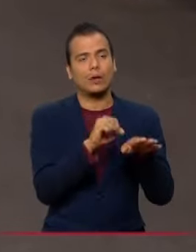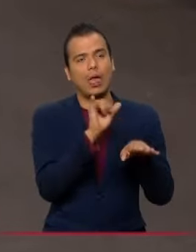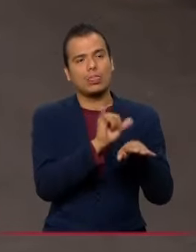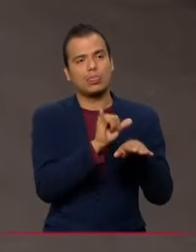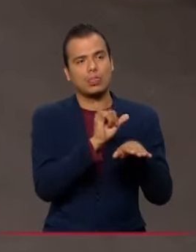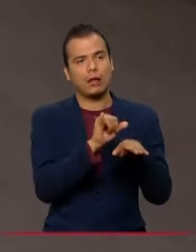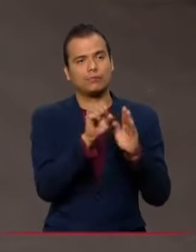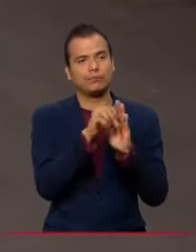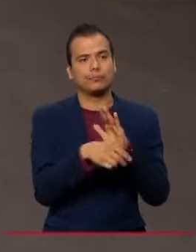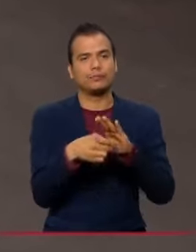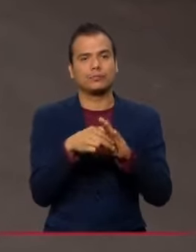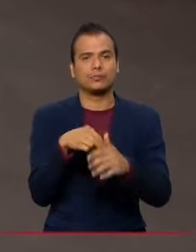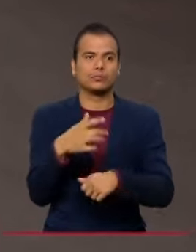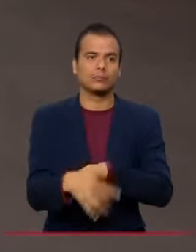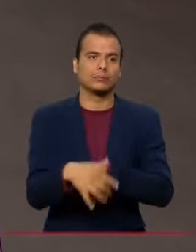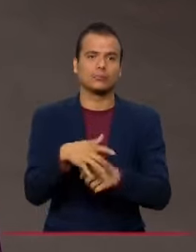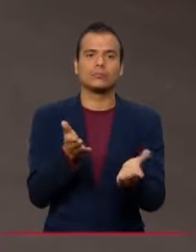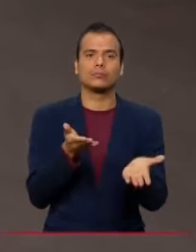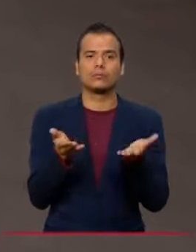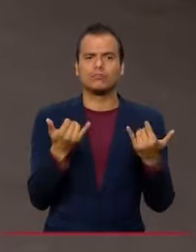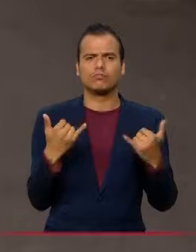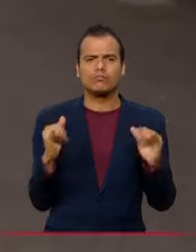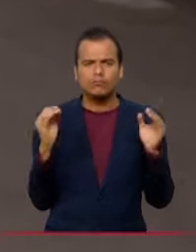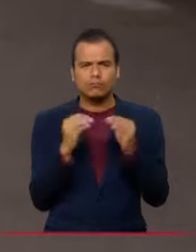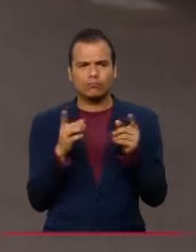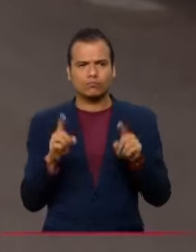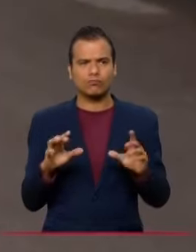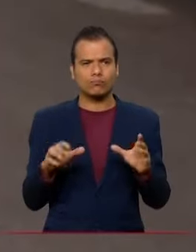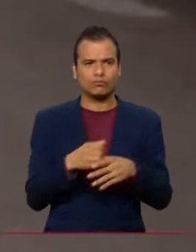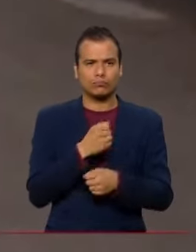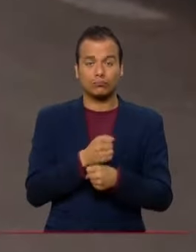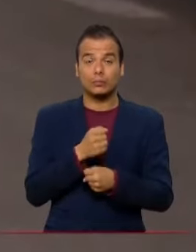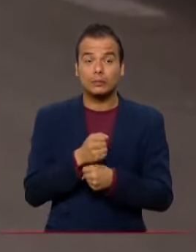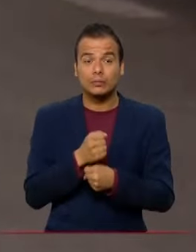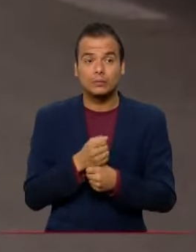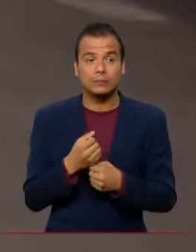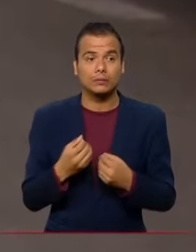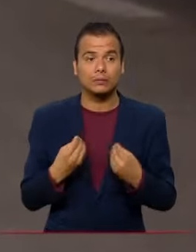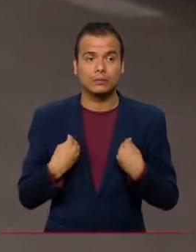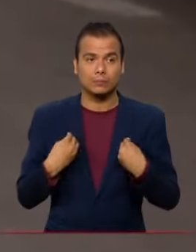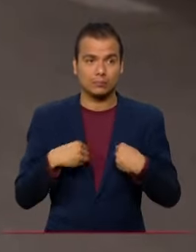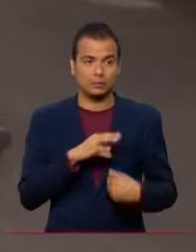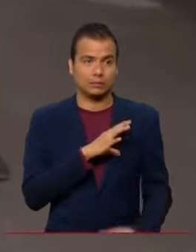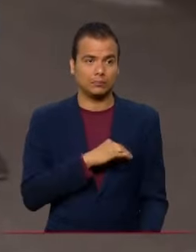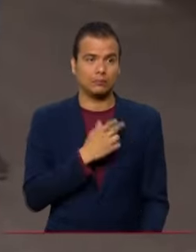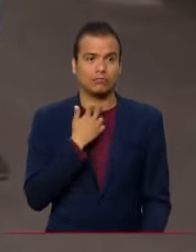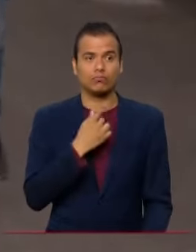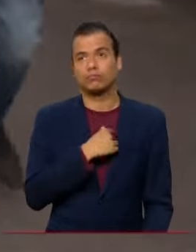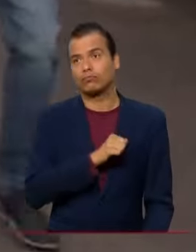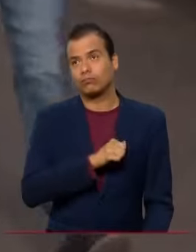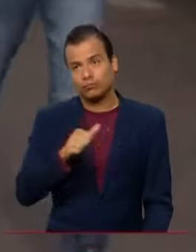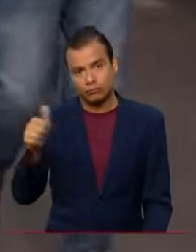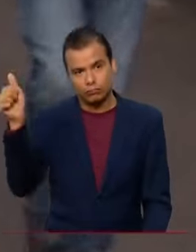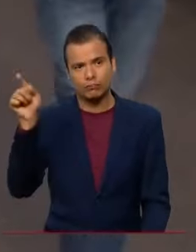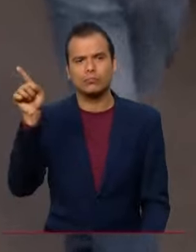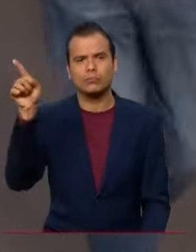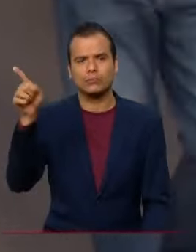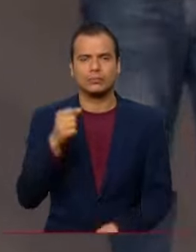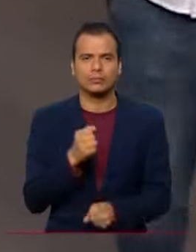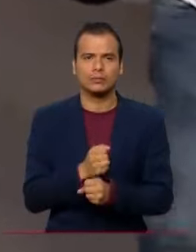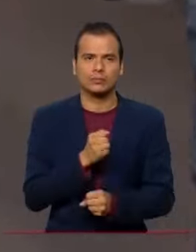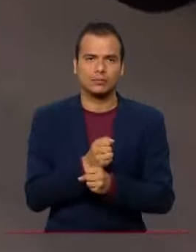vamos a poder evacuar a tiempo. También vemos afectados a nosotros los trabajadores que vivimos en la ciudad de Cali no poder pasar a nuestro sitio de trabajo para que haya